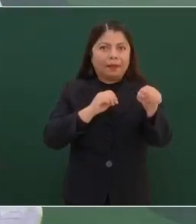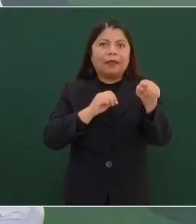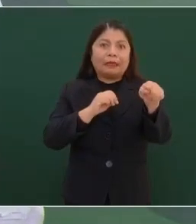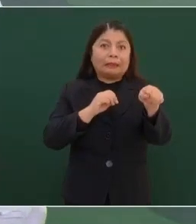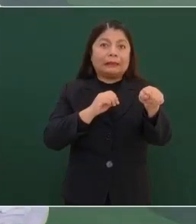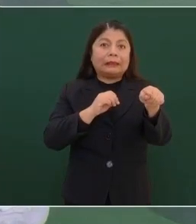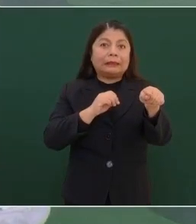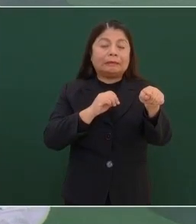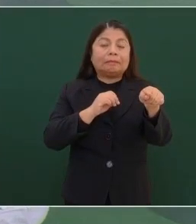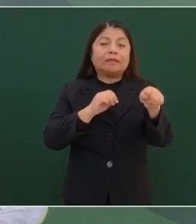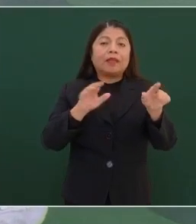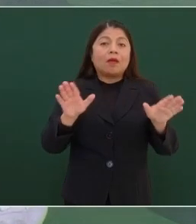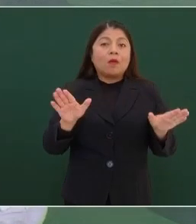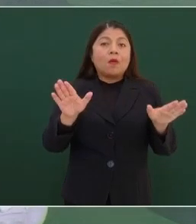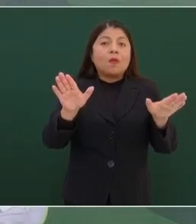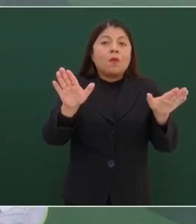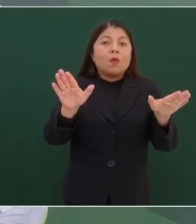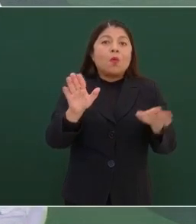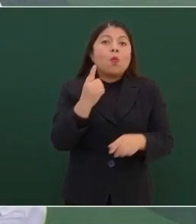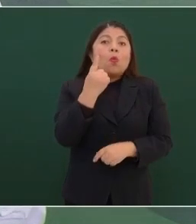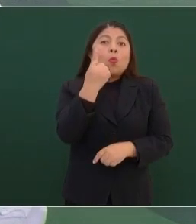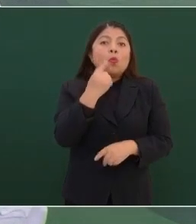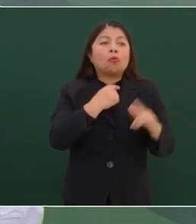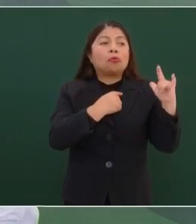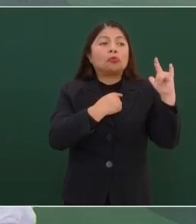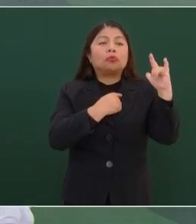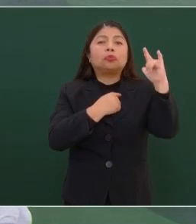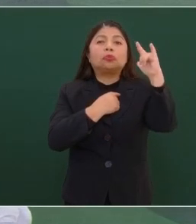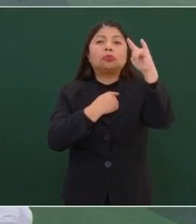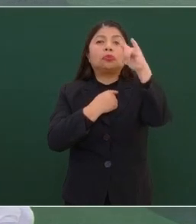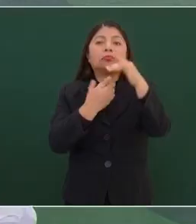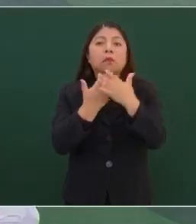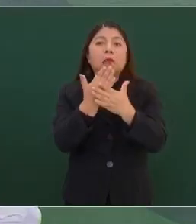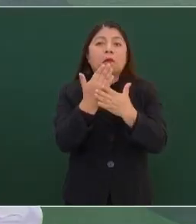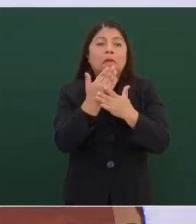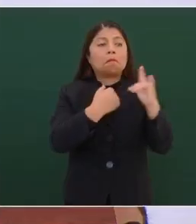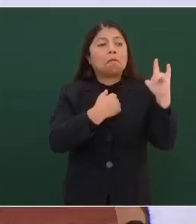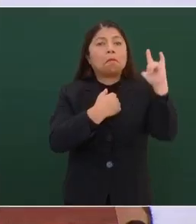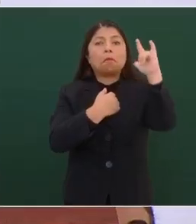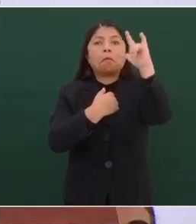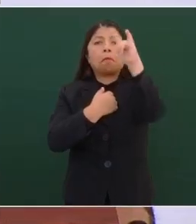solo hay un vuelo diario, creo, en la mañana.